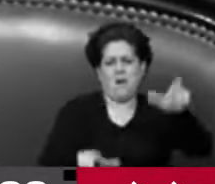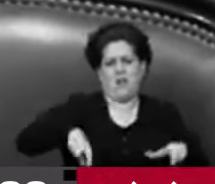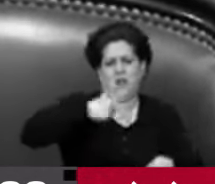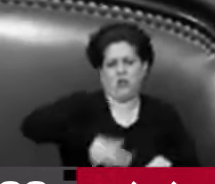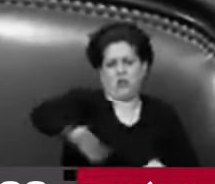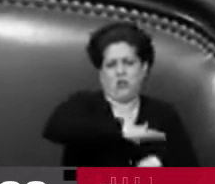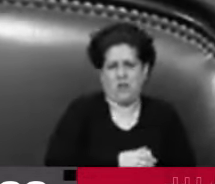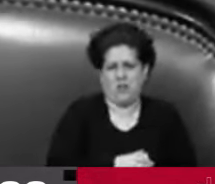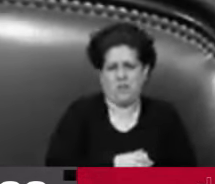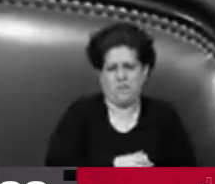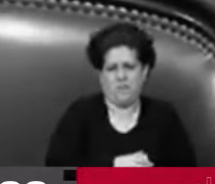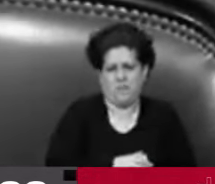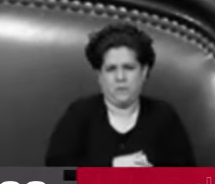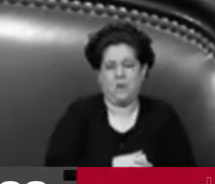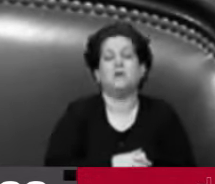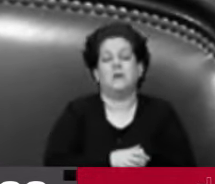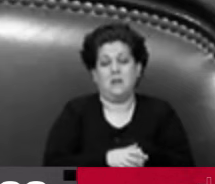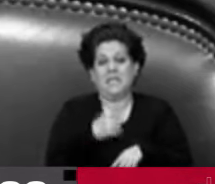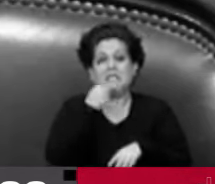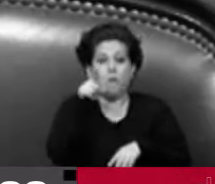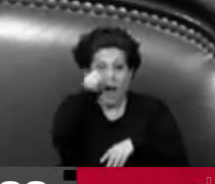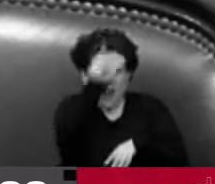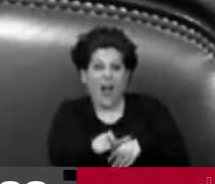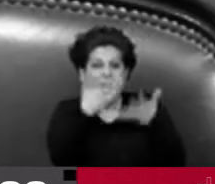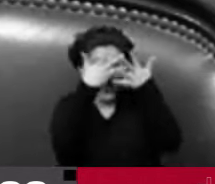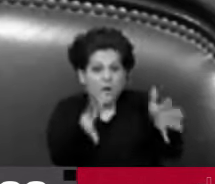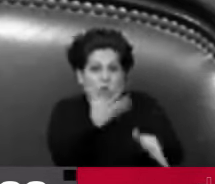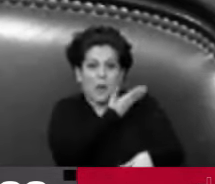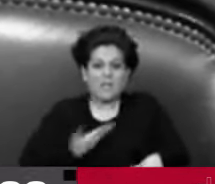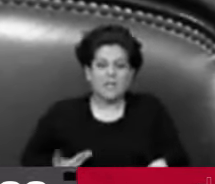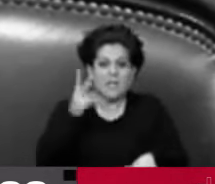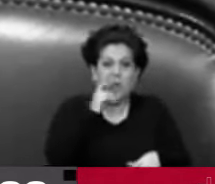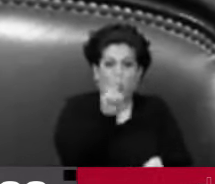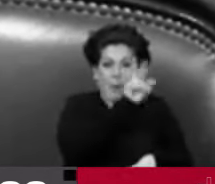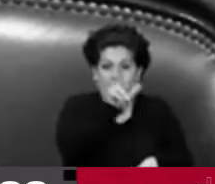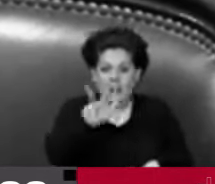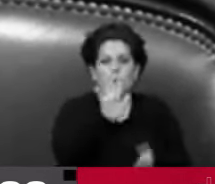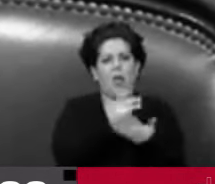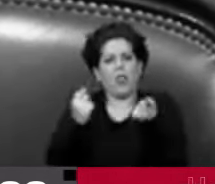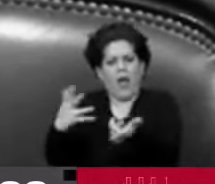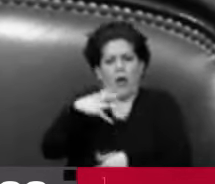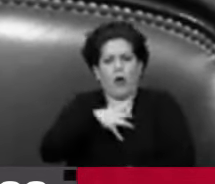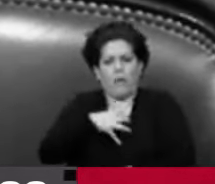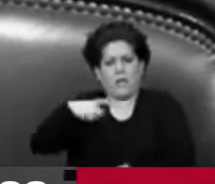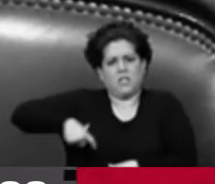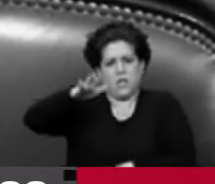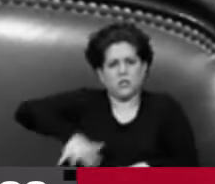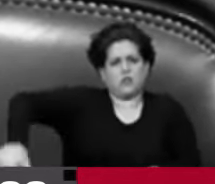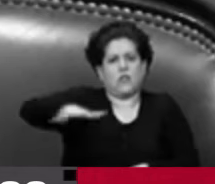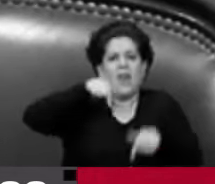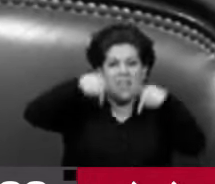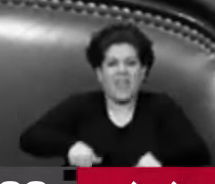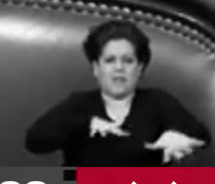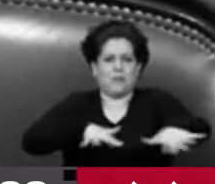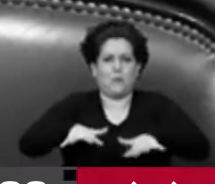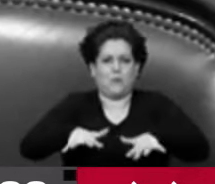país. Sería una señal que estaría necesitando la sociedad para tener la confianza y la previsión que este contexto